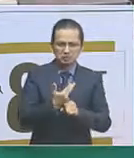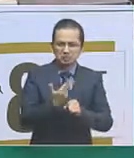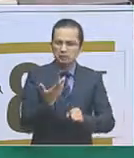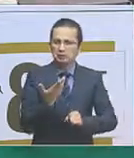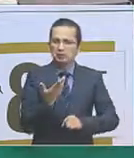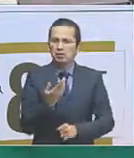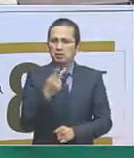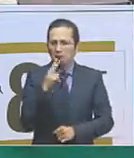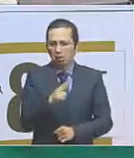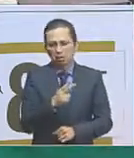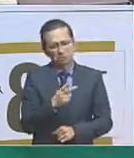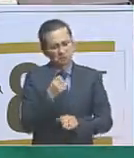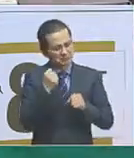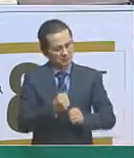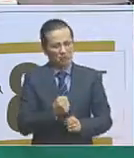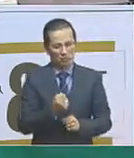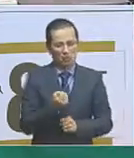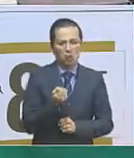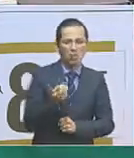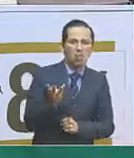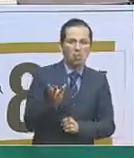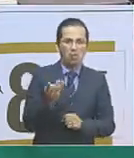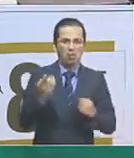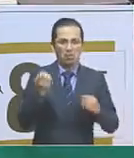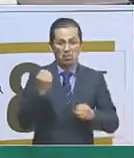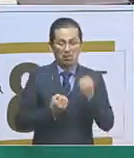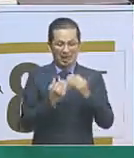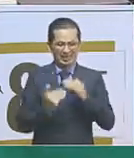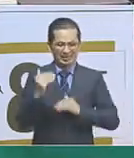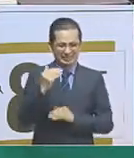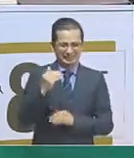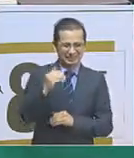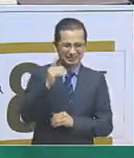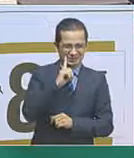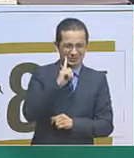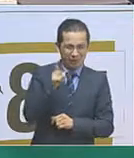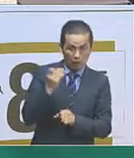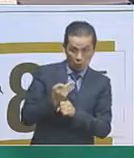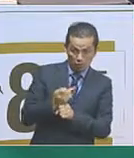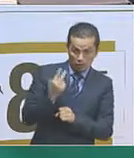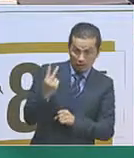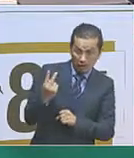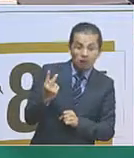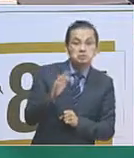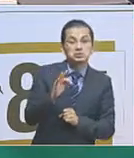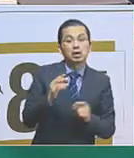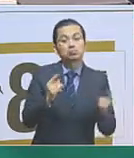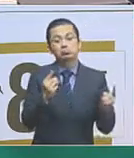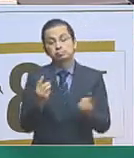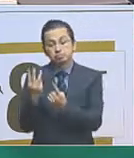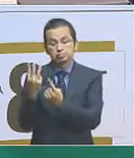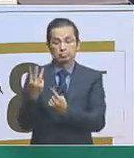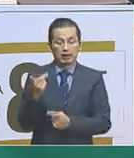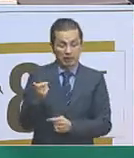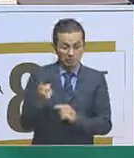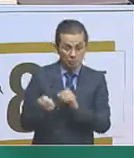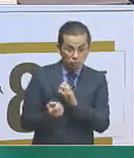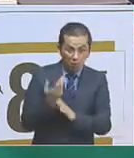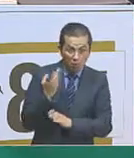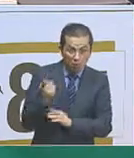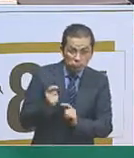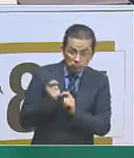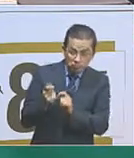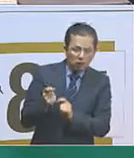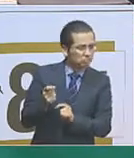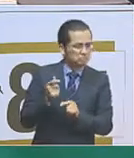las magistradas que la integran y quien venga a ocupar el cargo pues lo seguirán haciendo